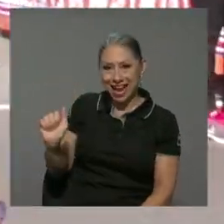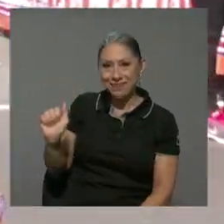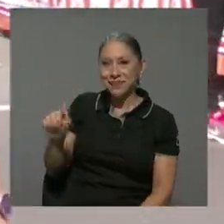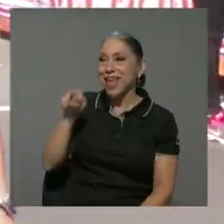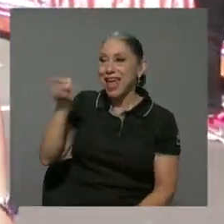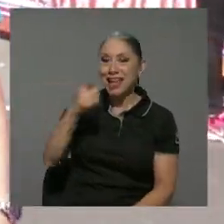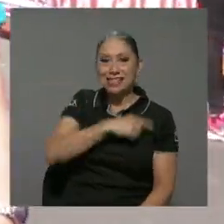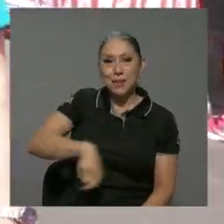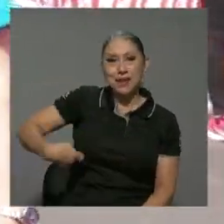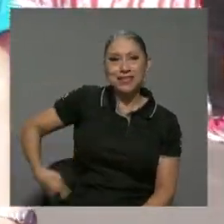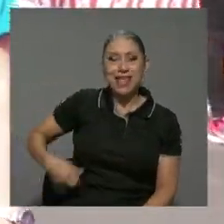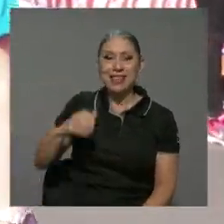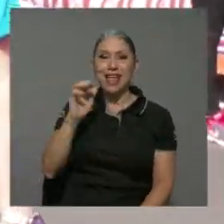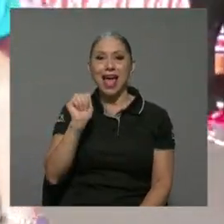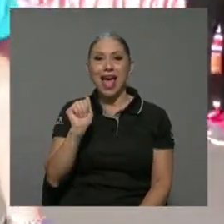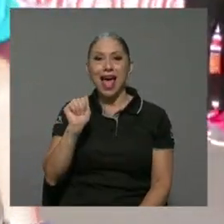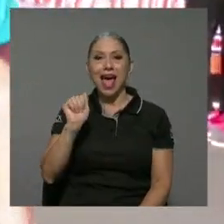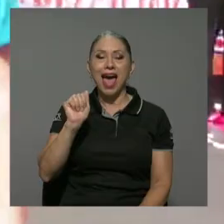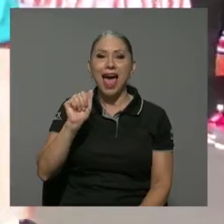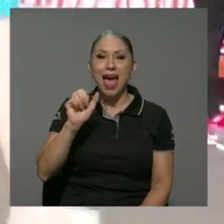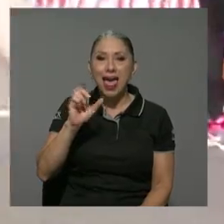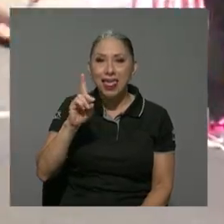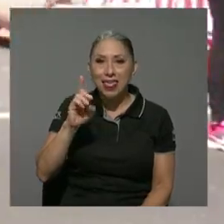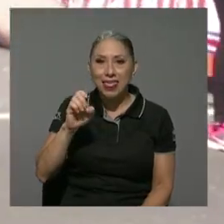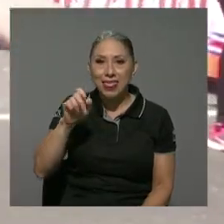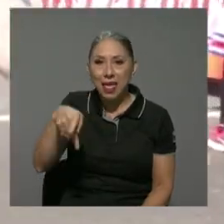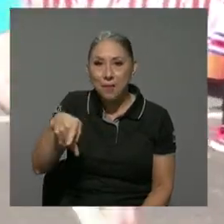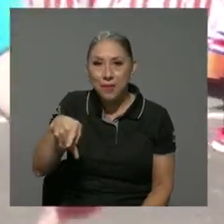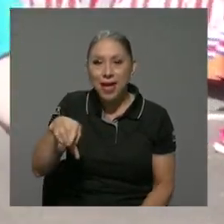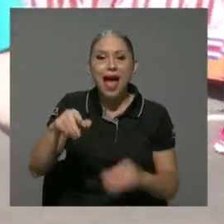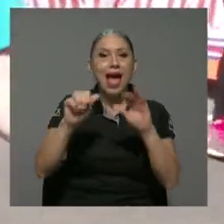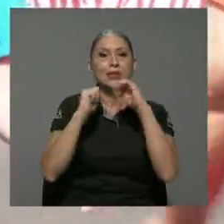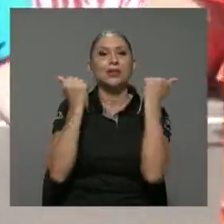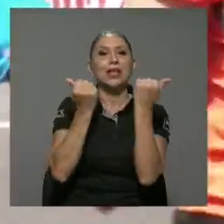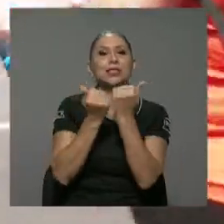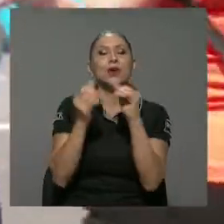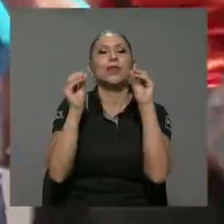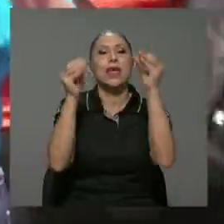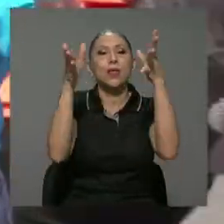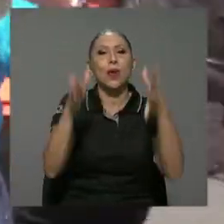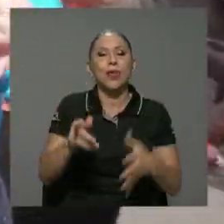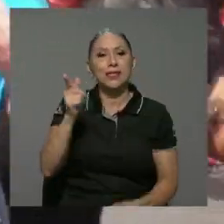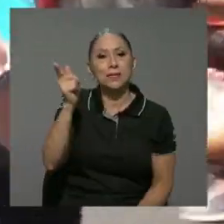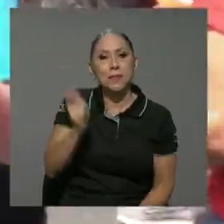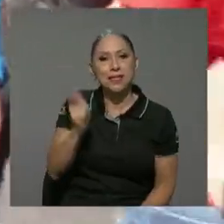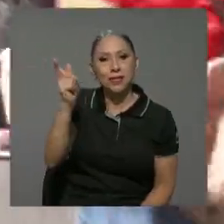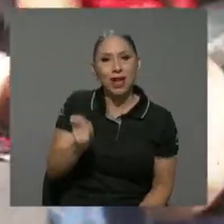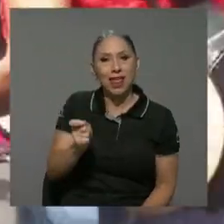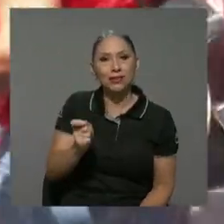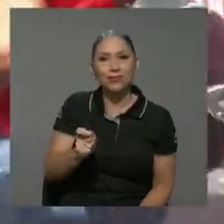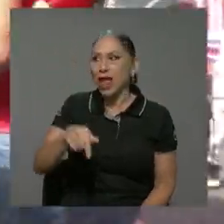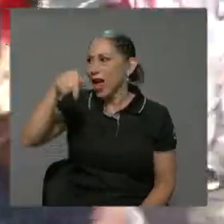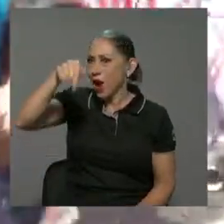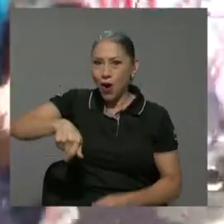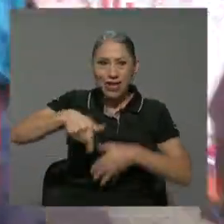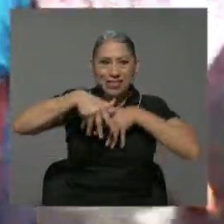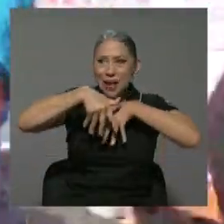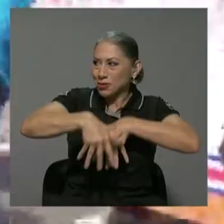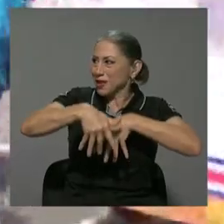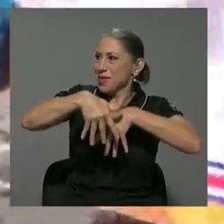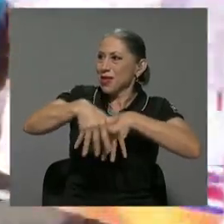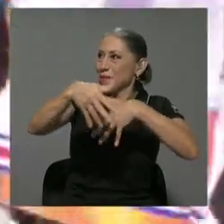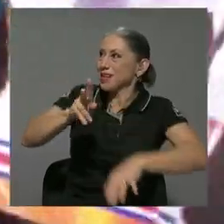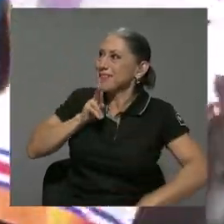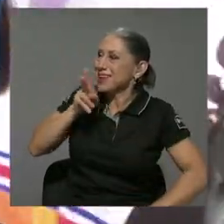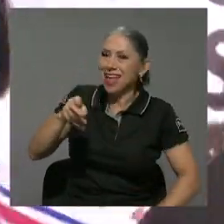el presidente de ADEP, la Asociación de Educadores Pensionados, y hoy estamos aquí, bueno, en medio de la marcha, ¿verdad don Luis? Justamente. En medio de